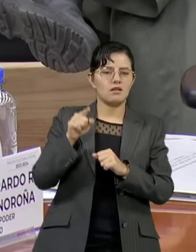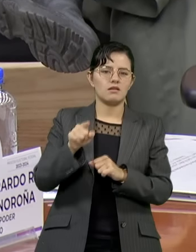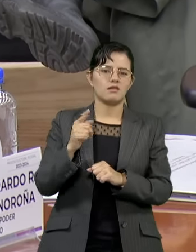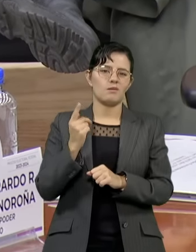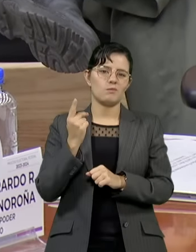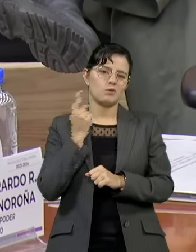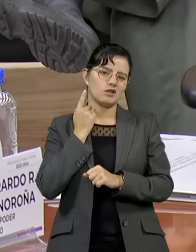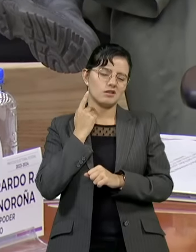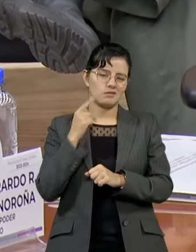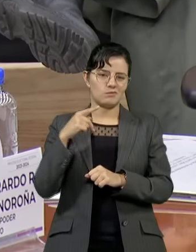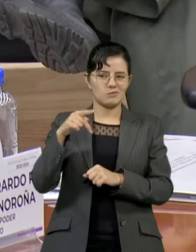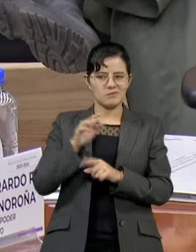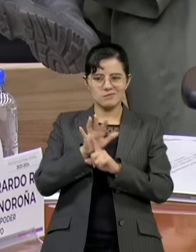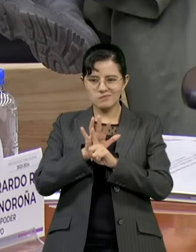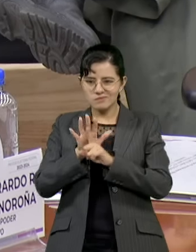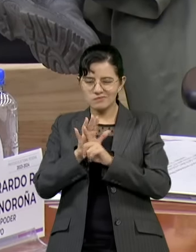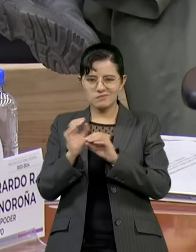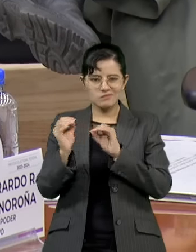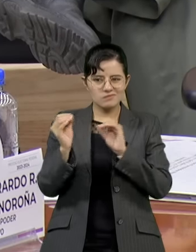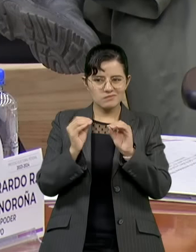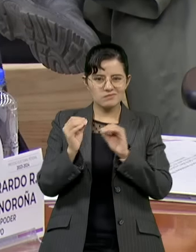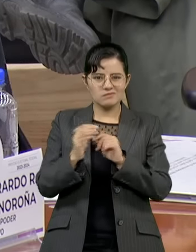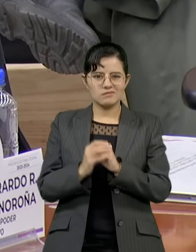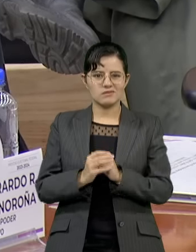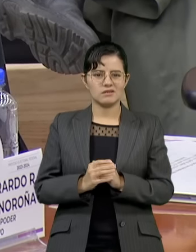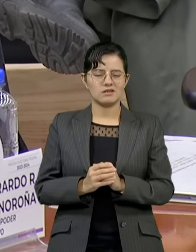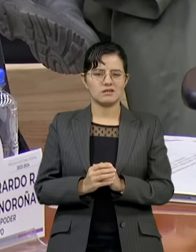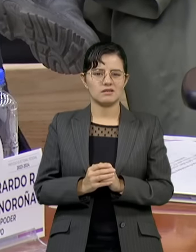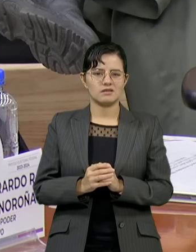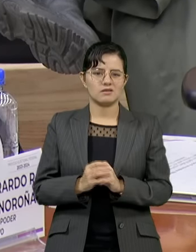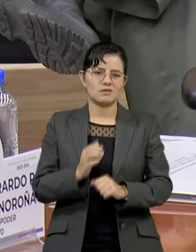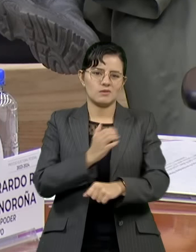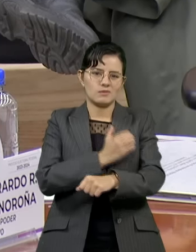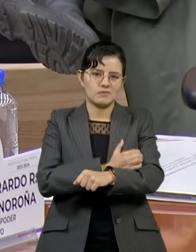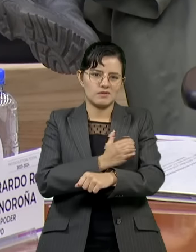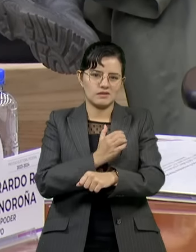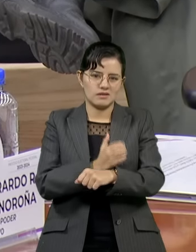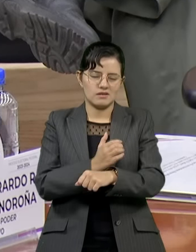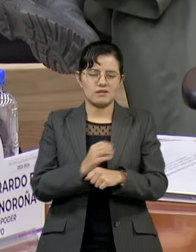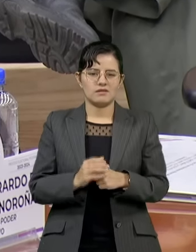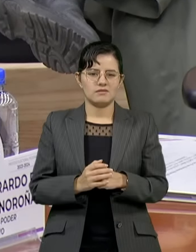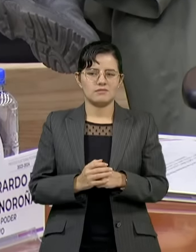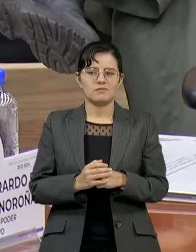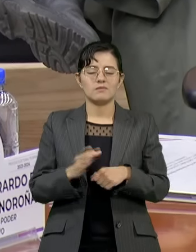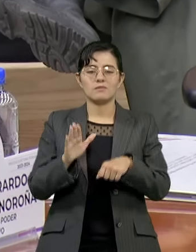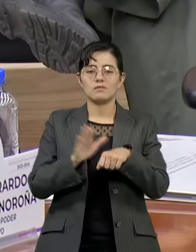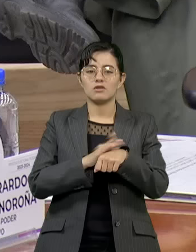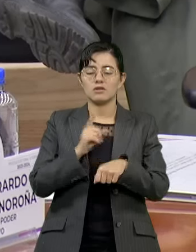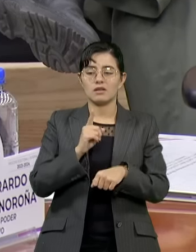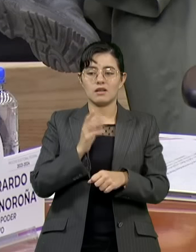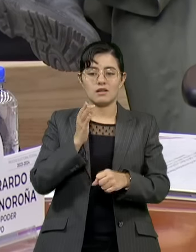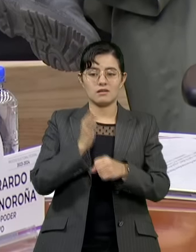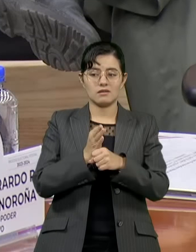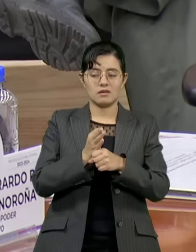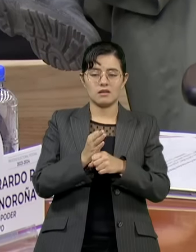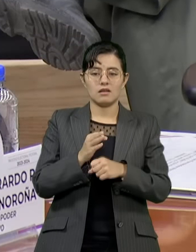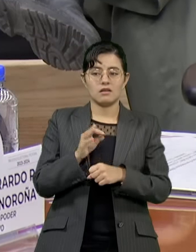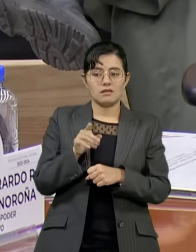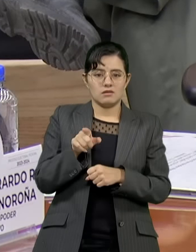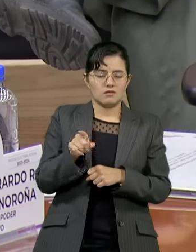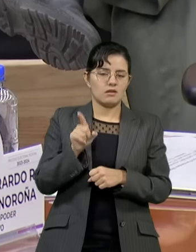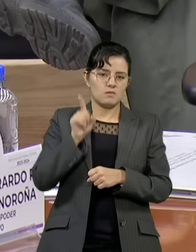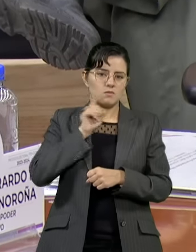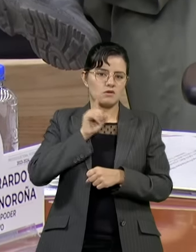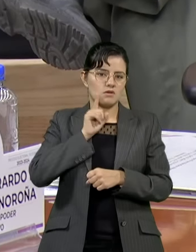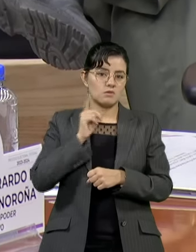la carrera política compañeros y compañeras aquí ya me están amenazando eh con el tema porque cualquier crítica que haces a una mujer que se dedica a la